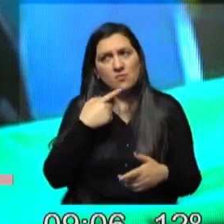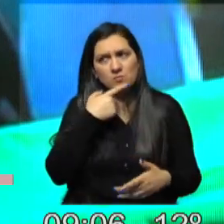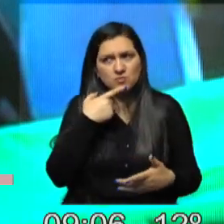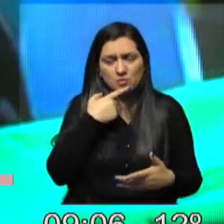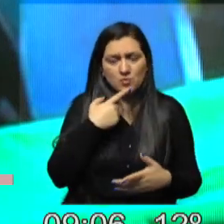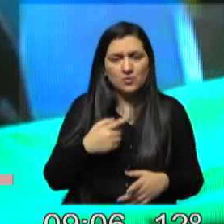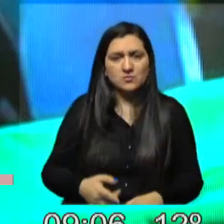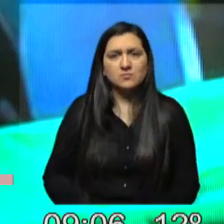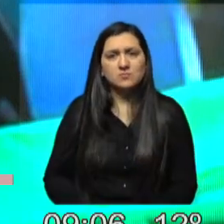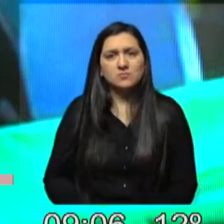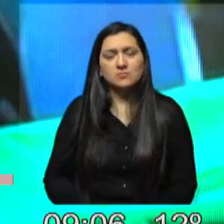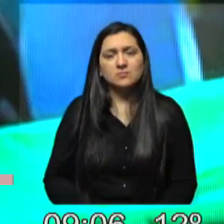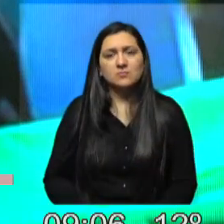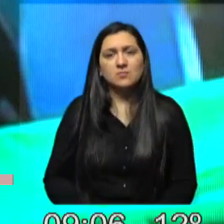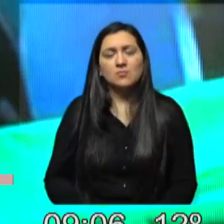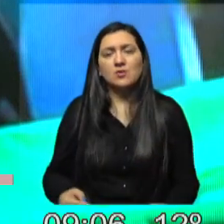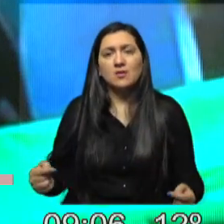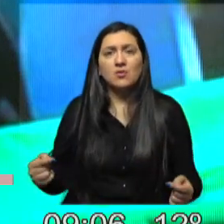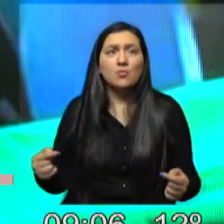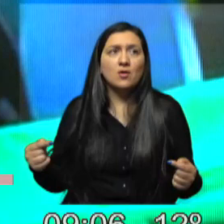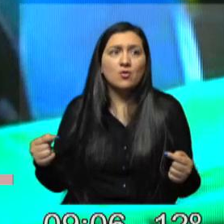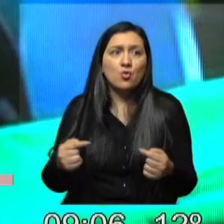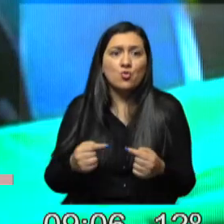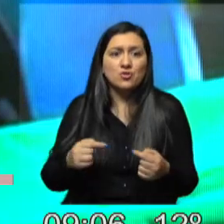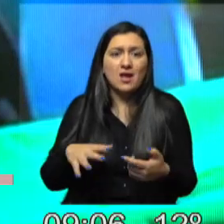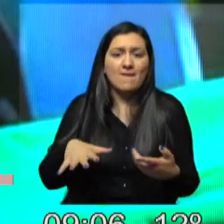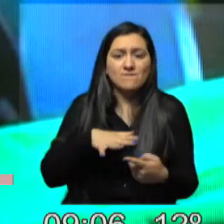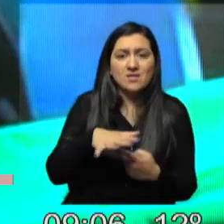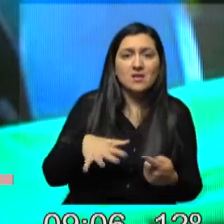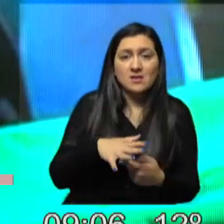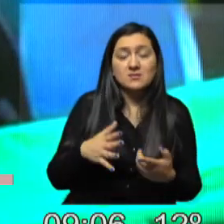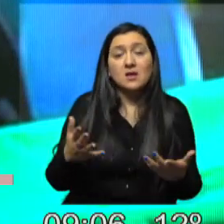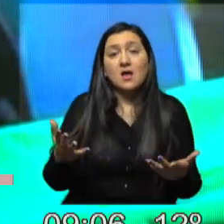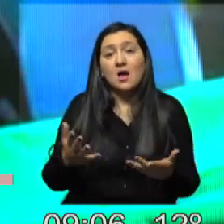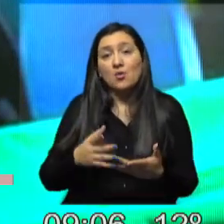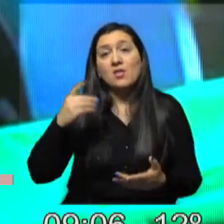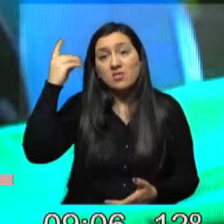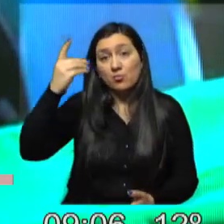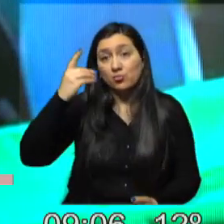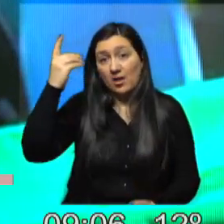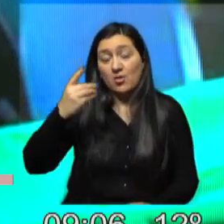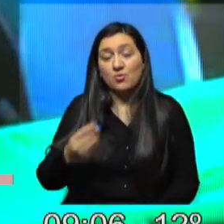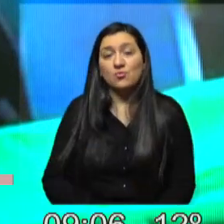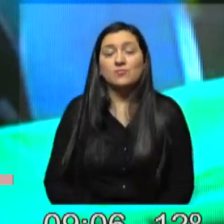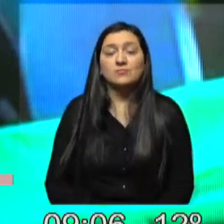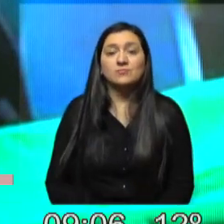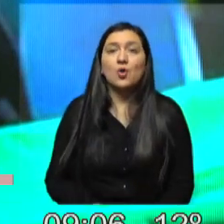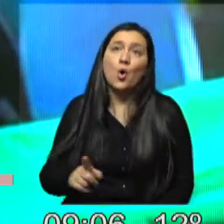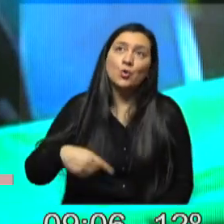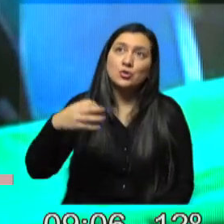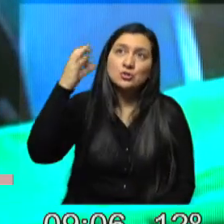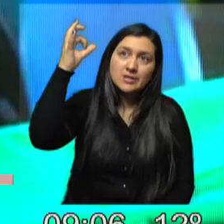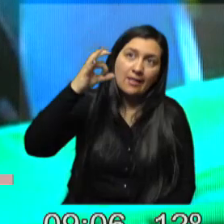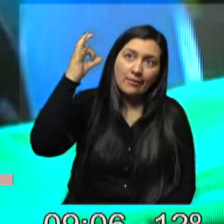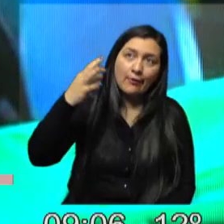no políticas, sus políticas antiambientales, Ricardo Salles, también diputado, el vicepresidente Hamilton Mourón, senador por Río de Janeiro, bueno.